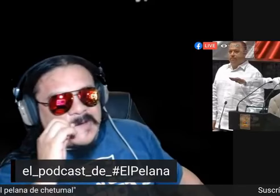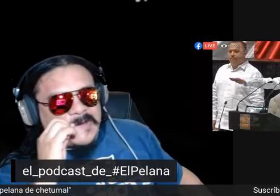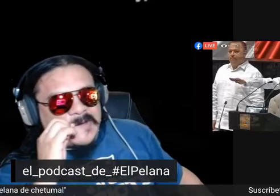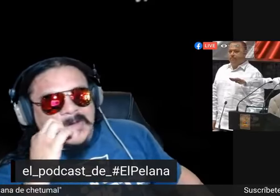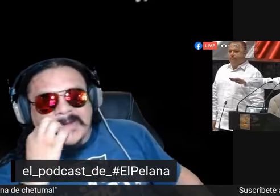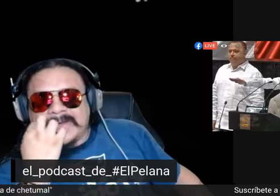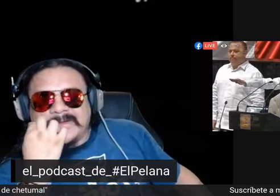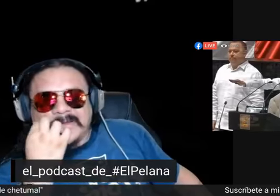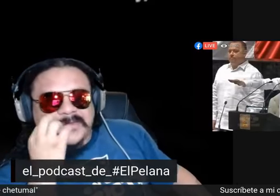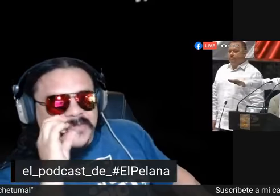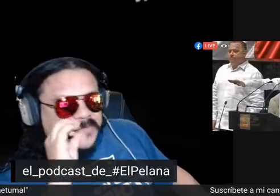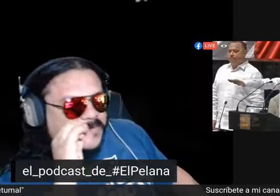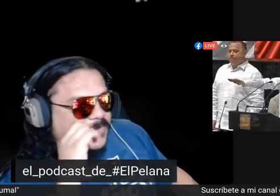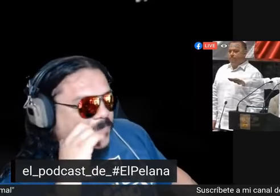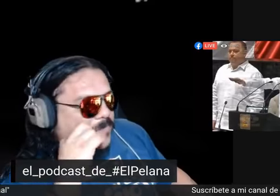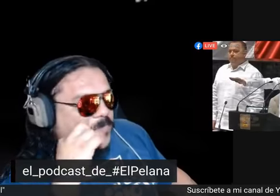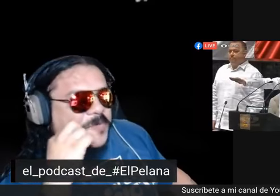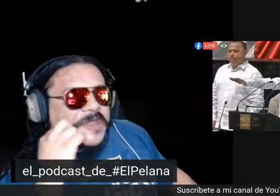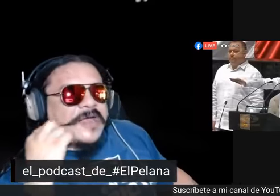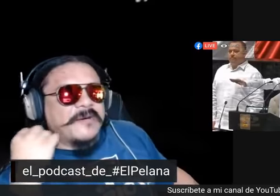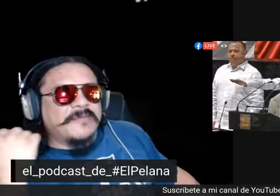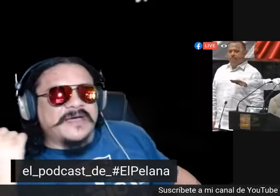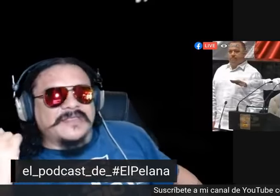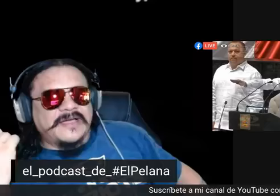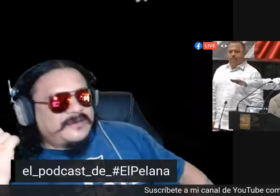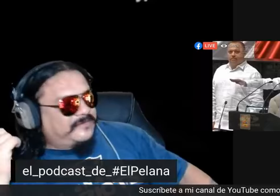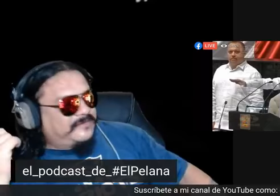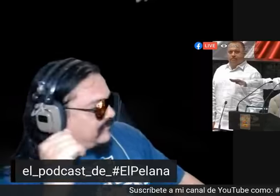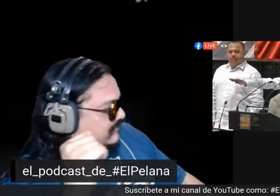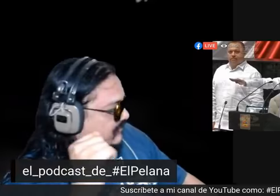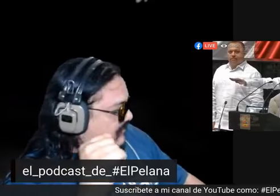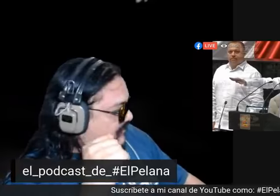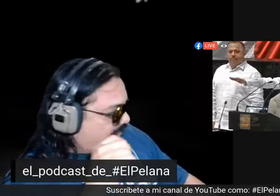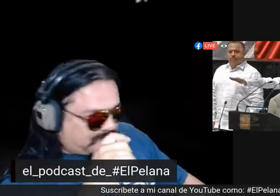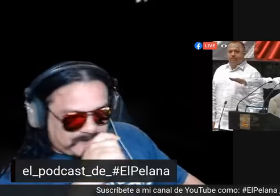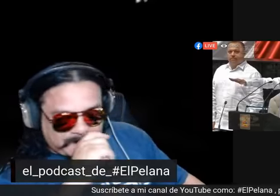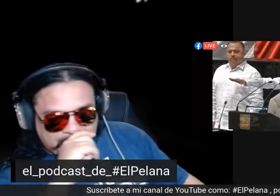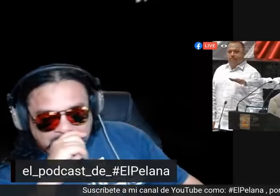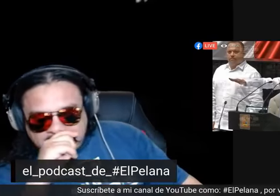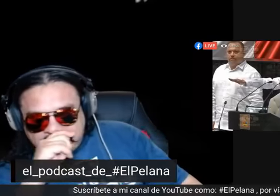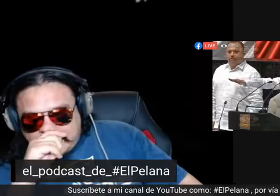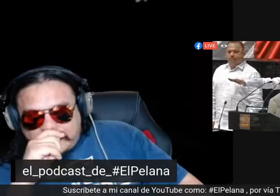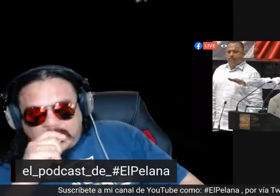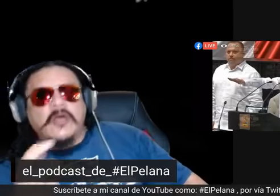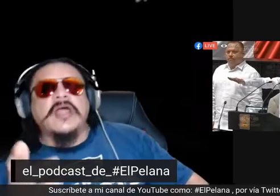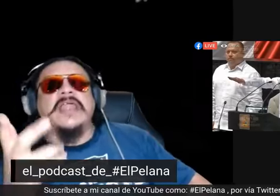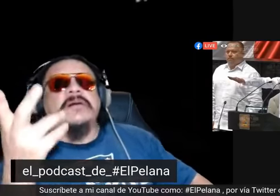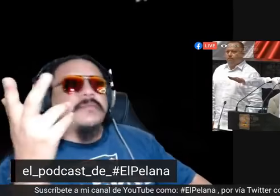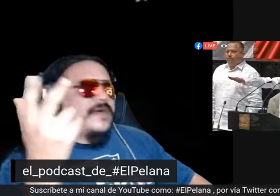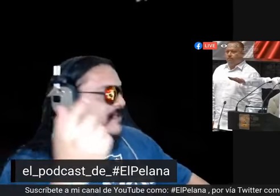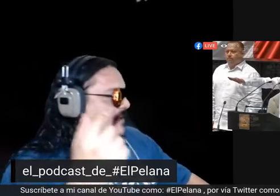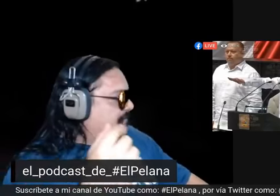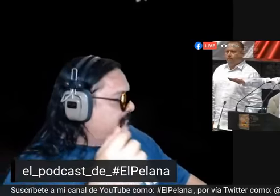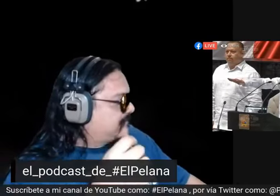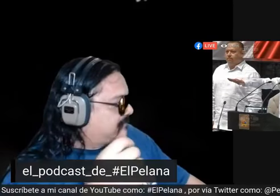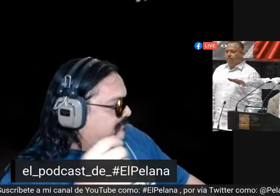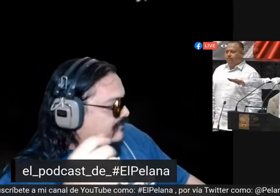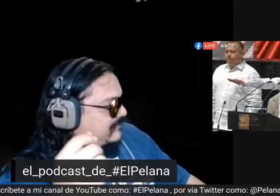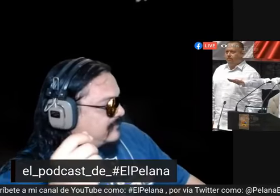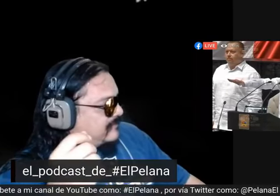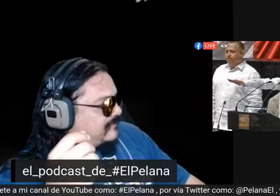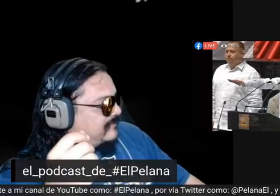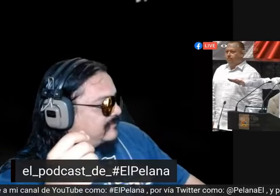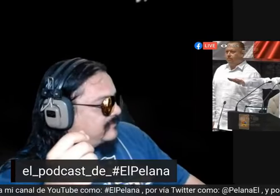leyes que de ellas emanen. ¡Hola, mamada! Empeñar. Leal y patrióticamente. Hola, mamada. El de gobernador